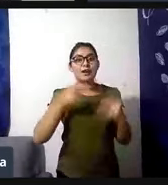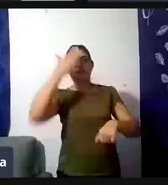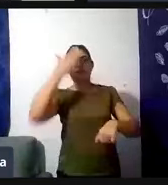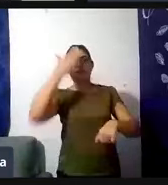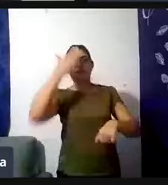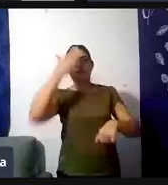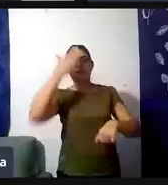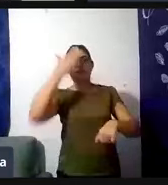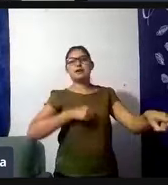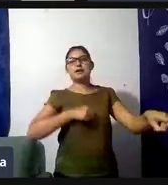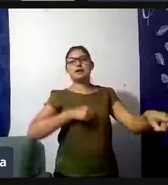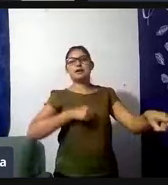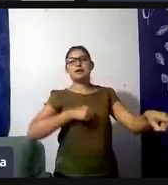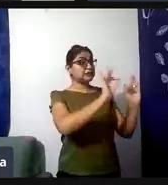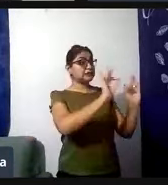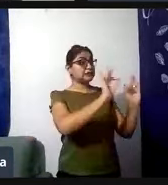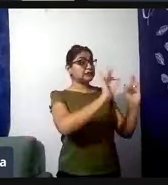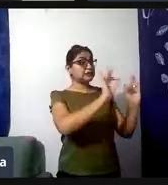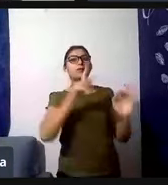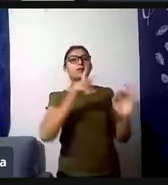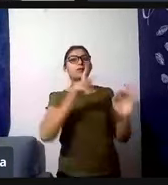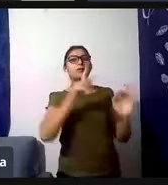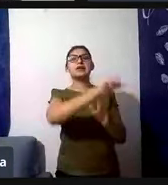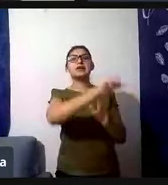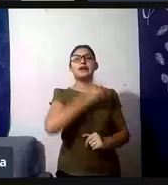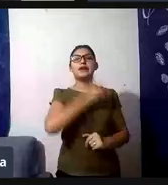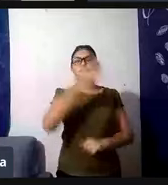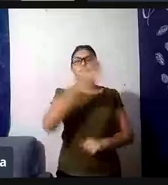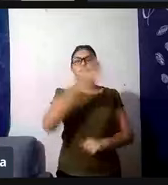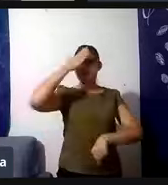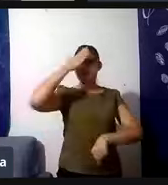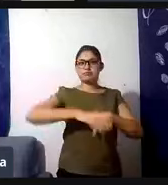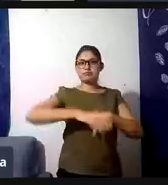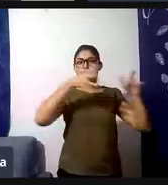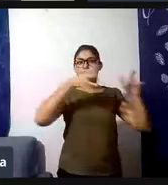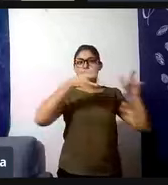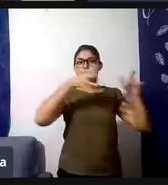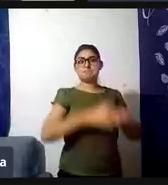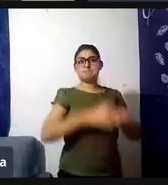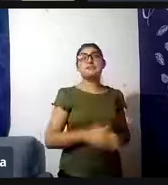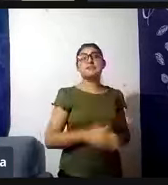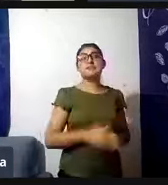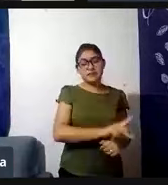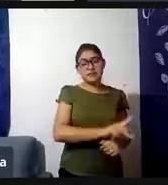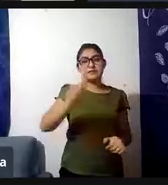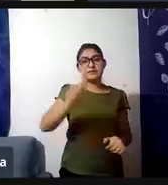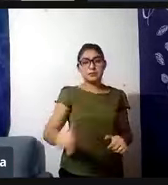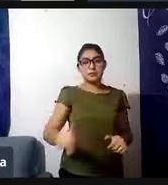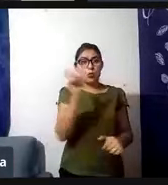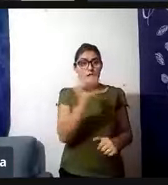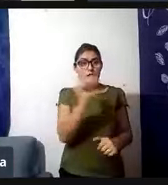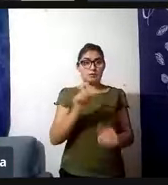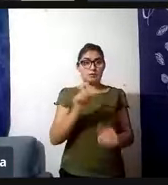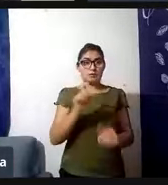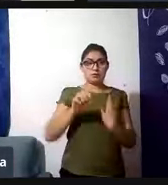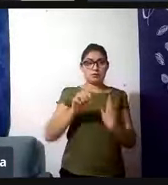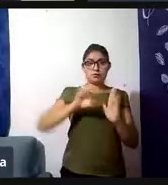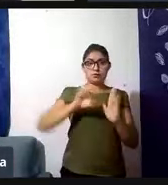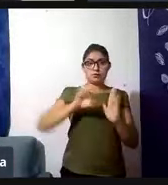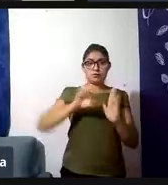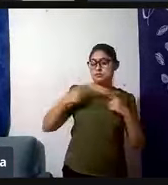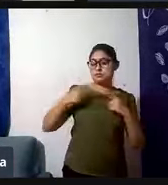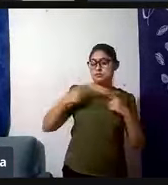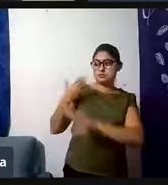en este tema, cuando hay un desprestigio, cuando hay una calumnia, el tema es